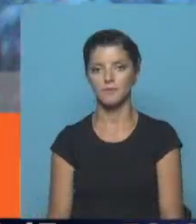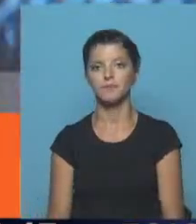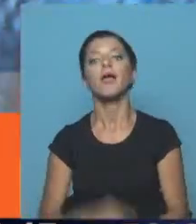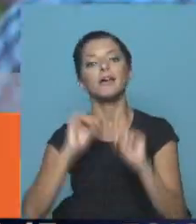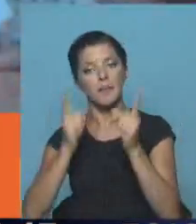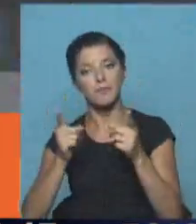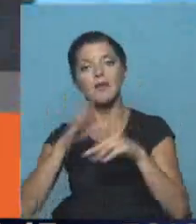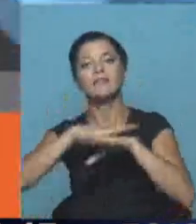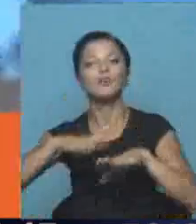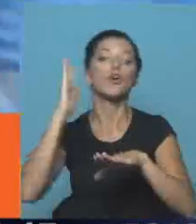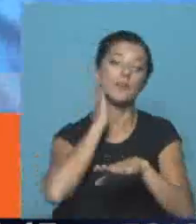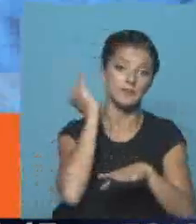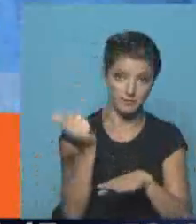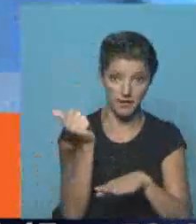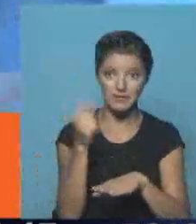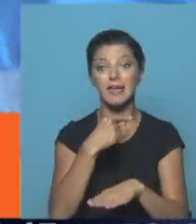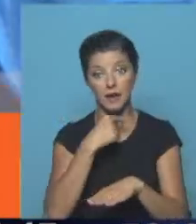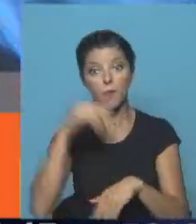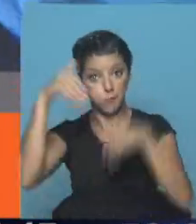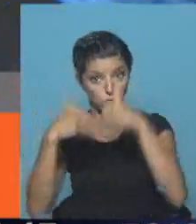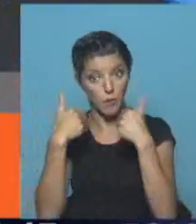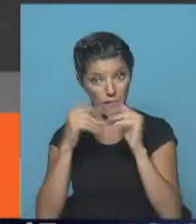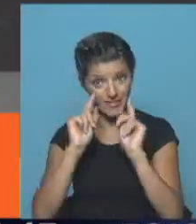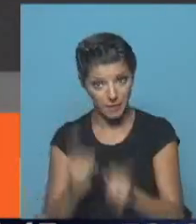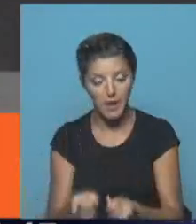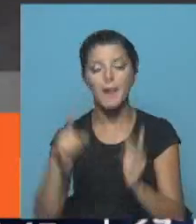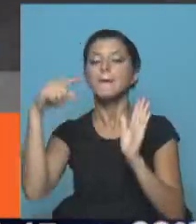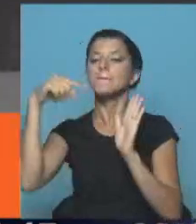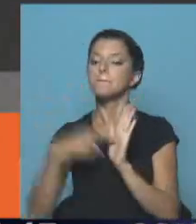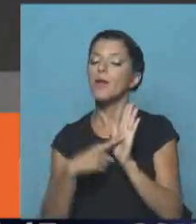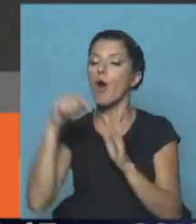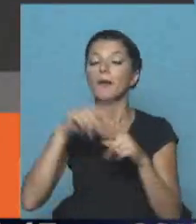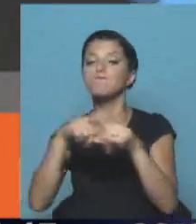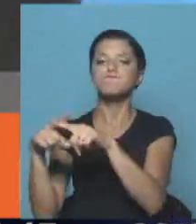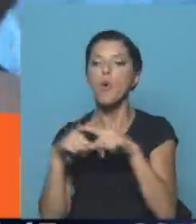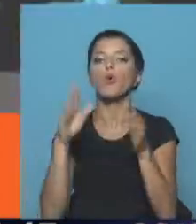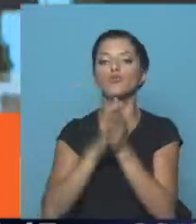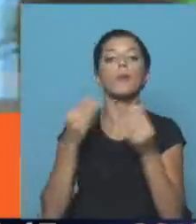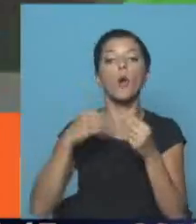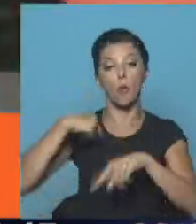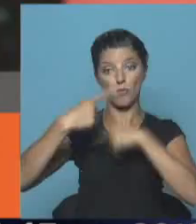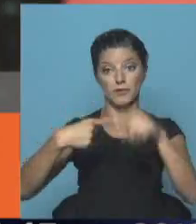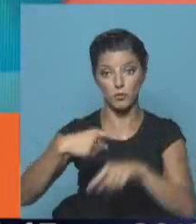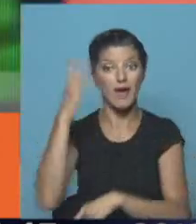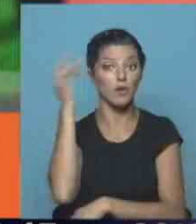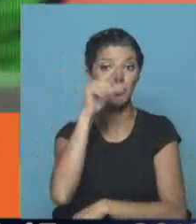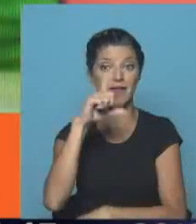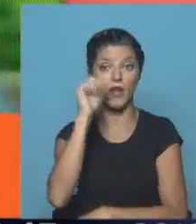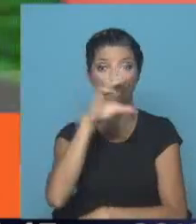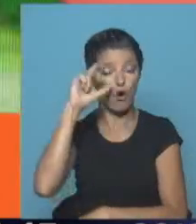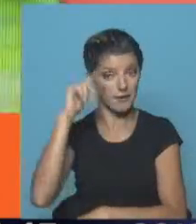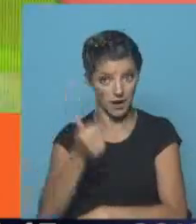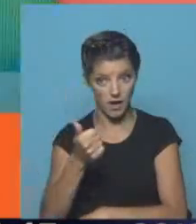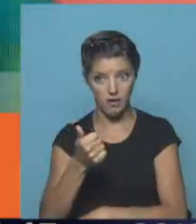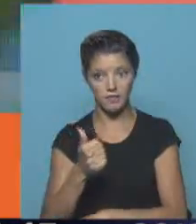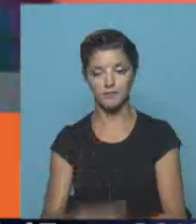chicos de 16 años que tengan intenciones de hacerlo. Pero insisto, la gran discusión es el legado de Correa, Natalia. Sí, y